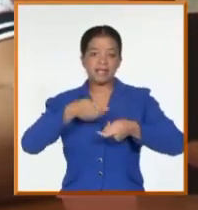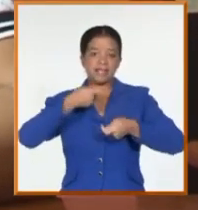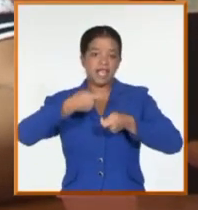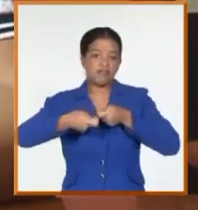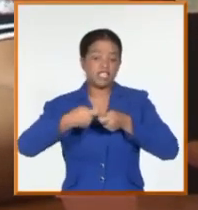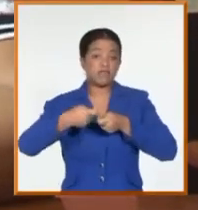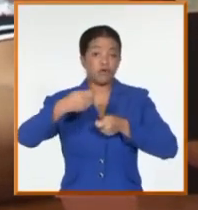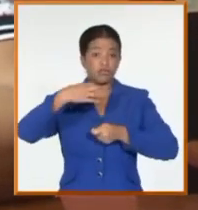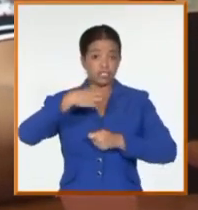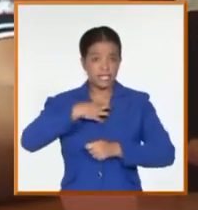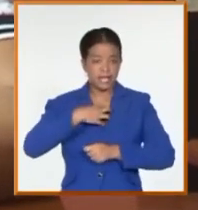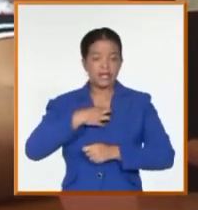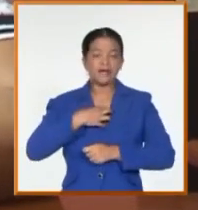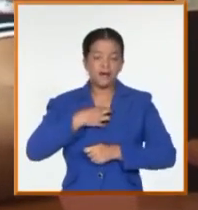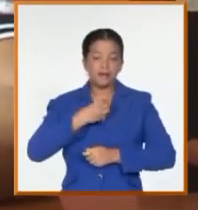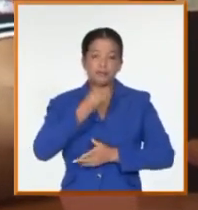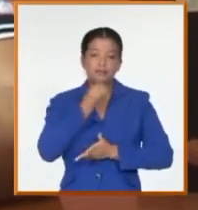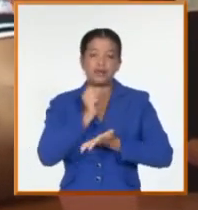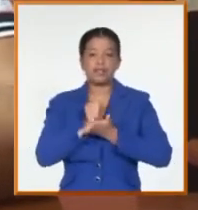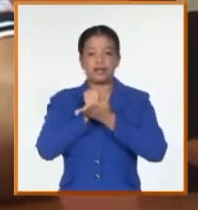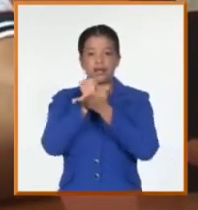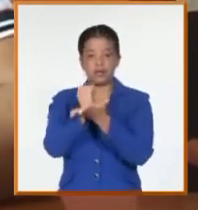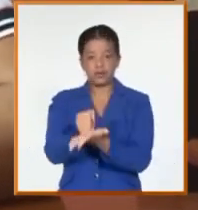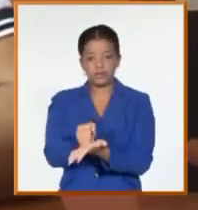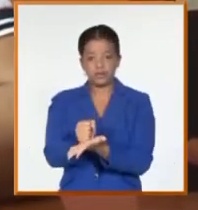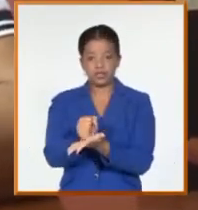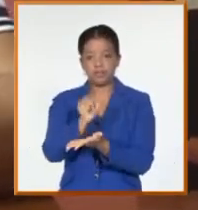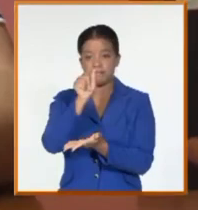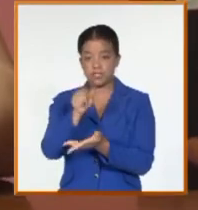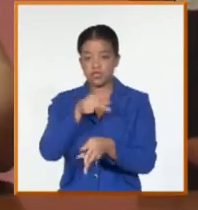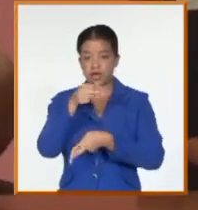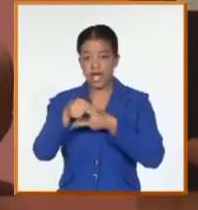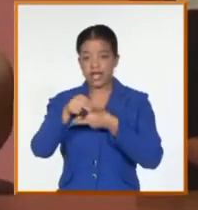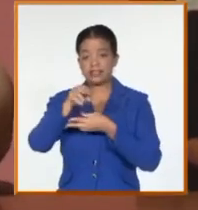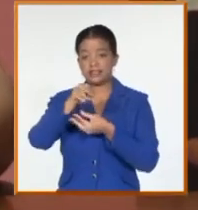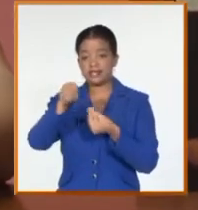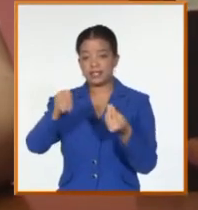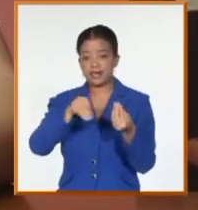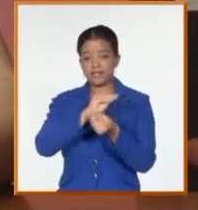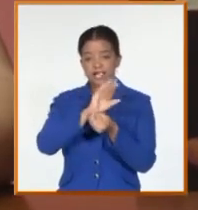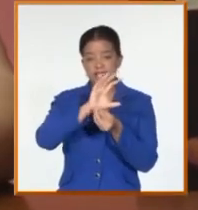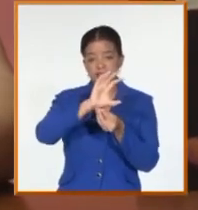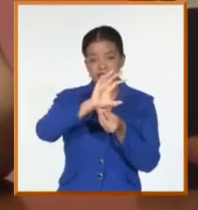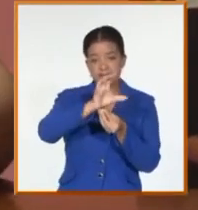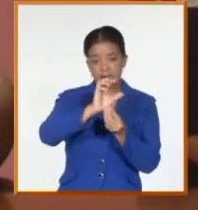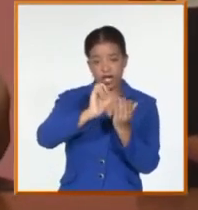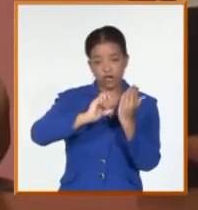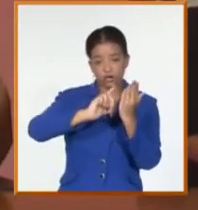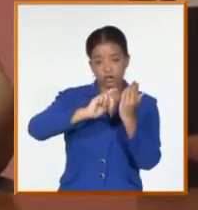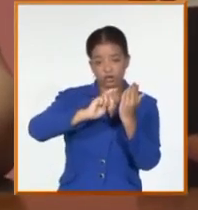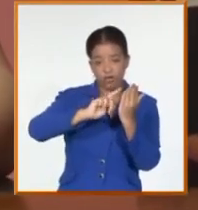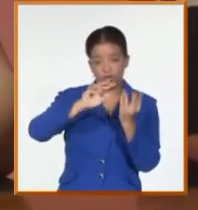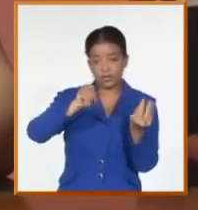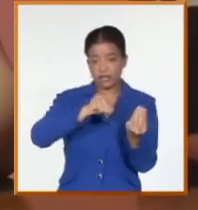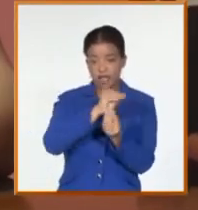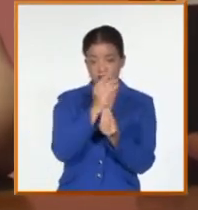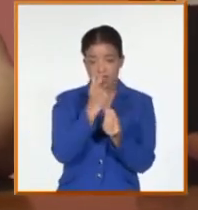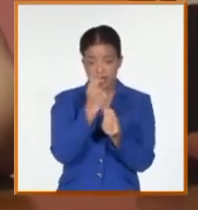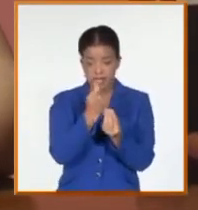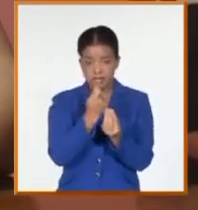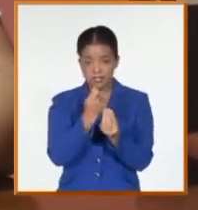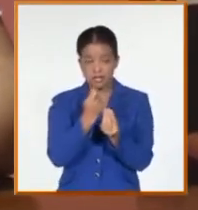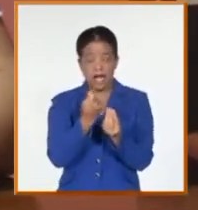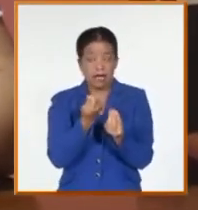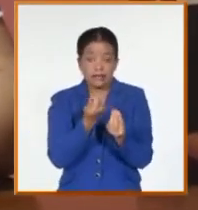este cliente por supuesto hace una transferencia a la cuenta bancaria mediante el escaneo del código hace una transferencia del